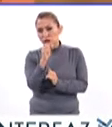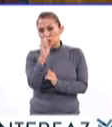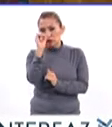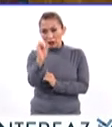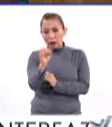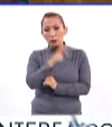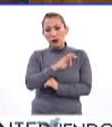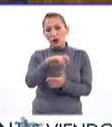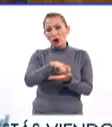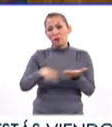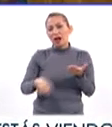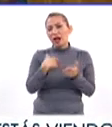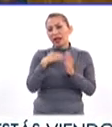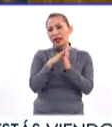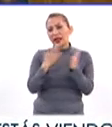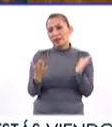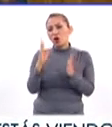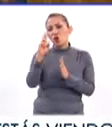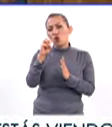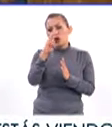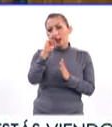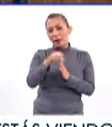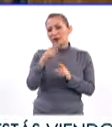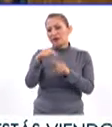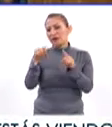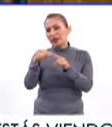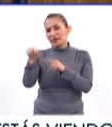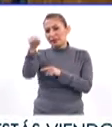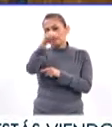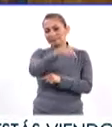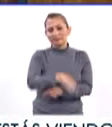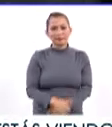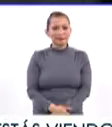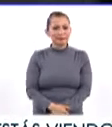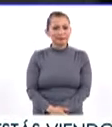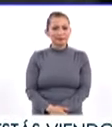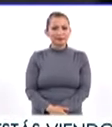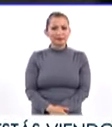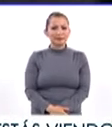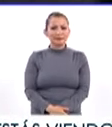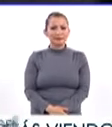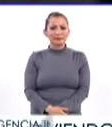2.0 puede ser adquirido en las librerías de la Universidad Nacional Autónoma de México.